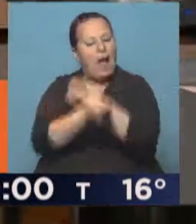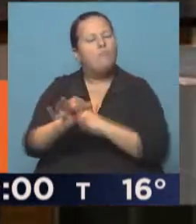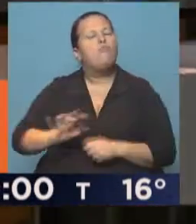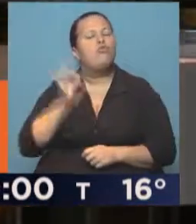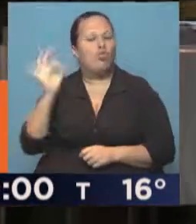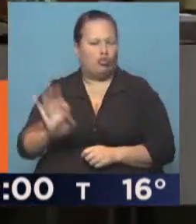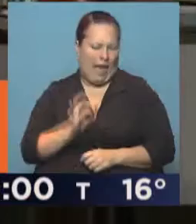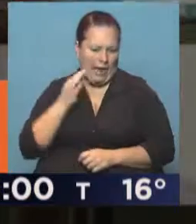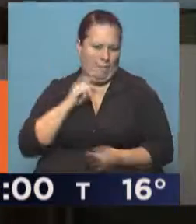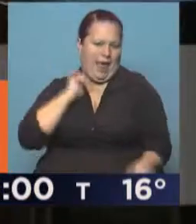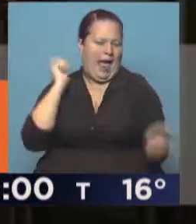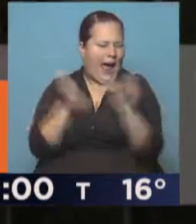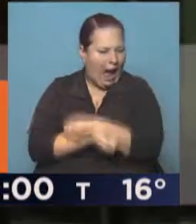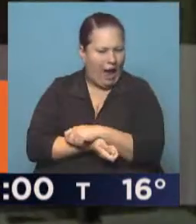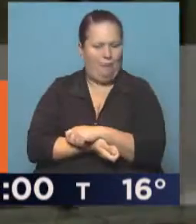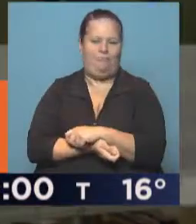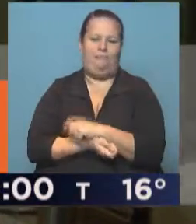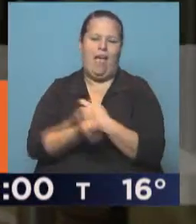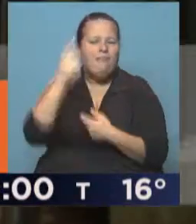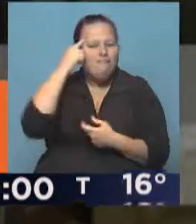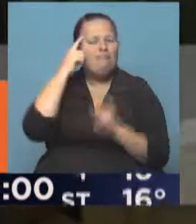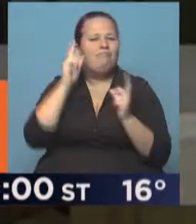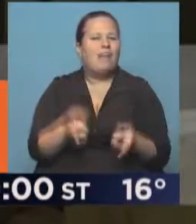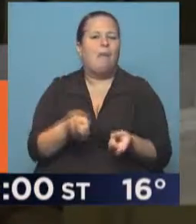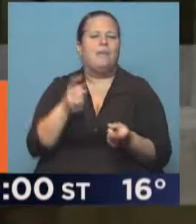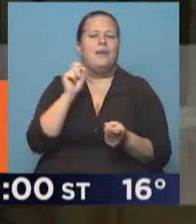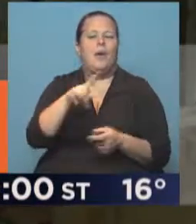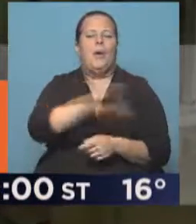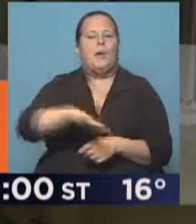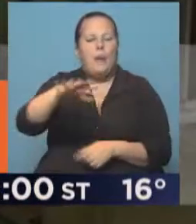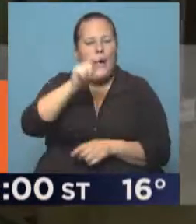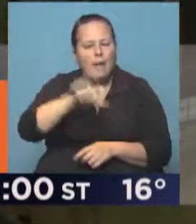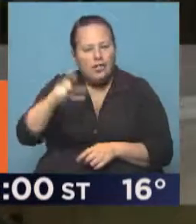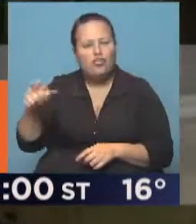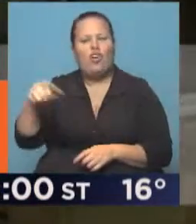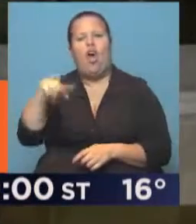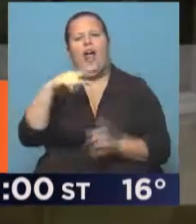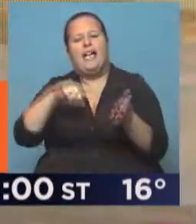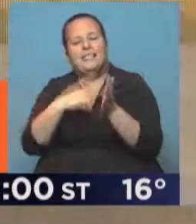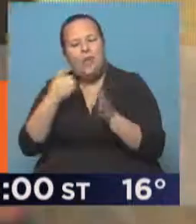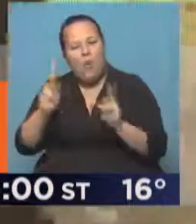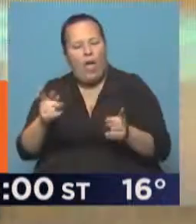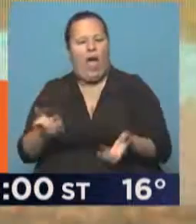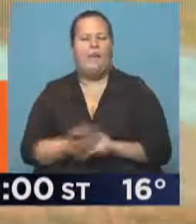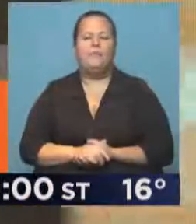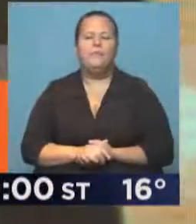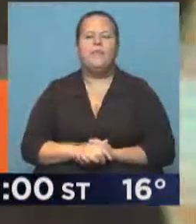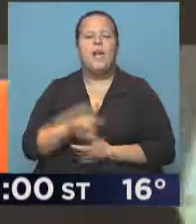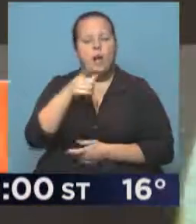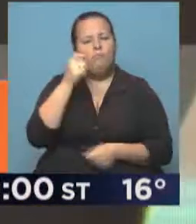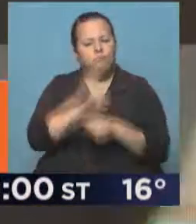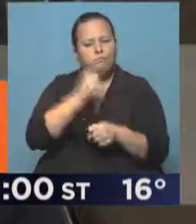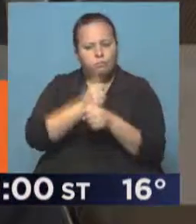para poder revertir la idea también del propio vecino de la de la ciudad misma marino o bien